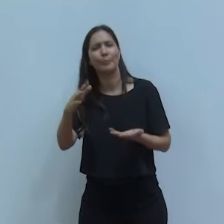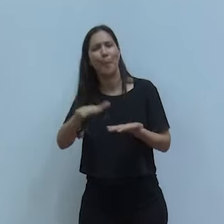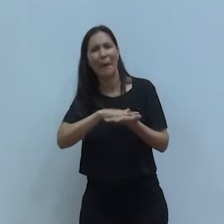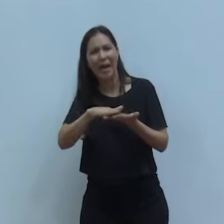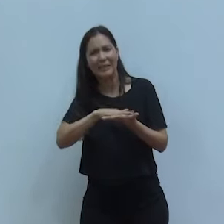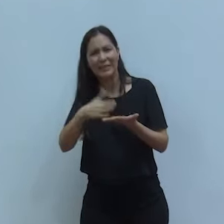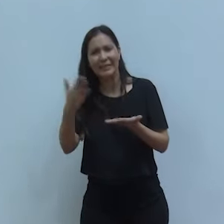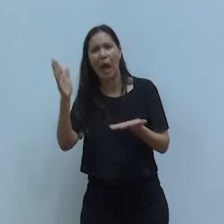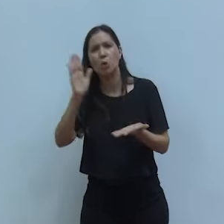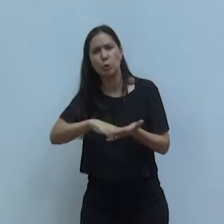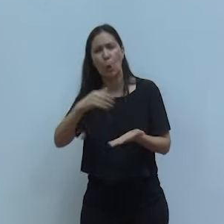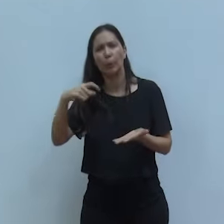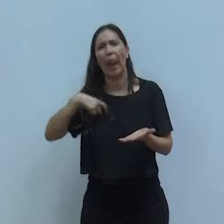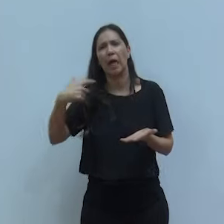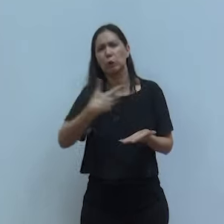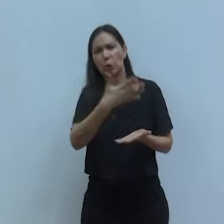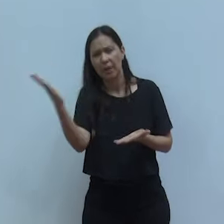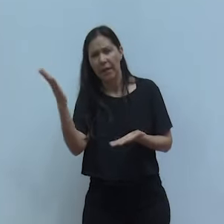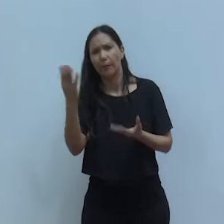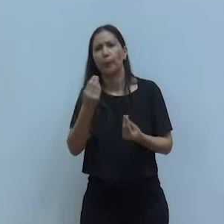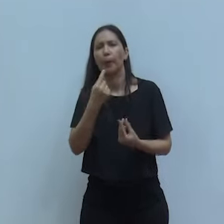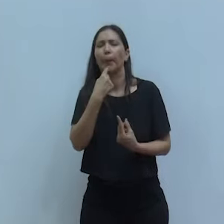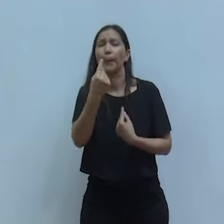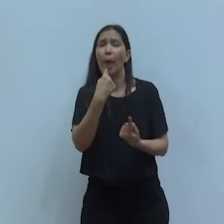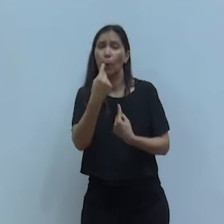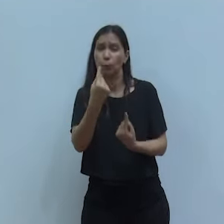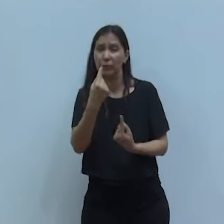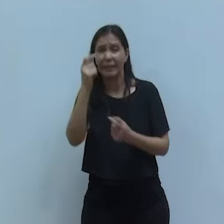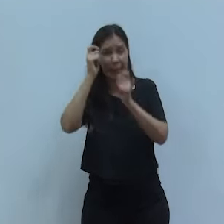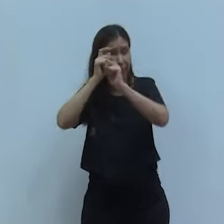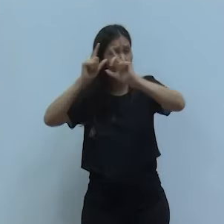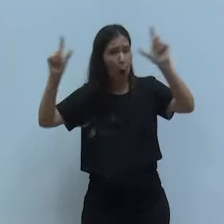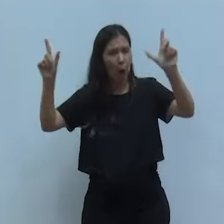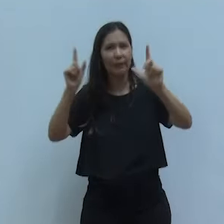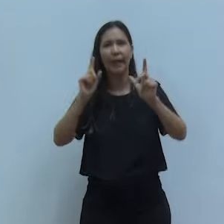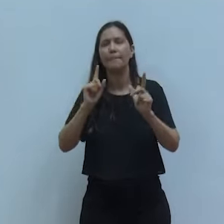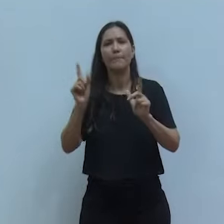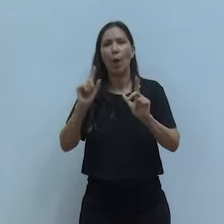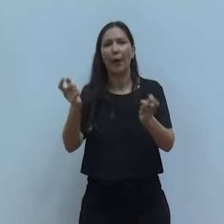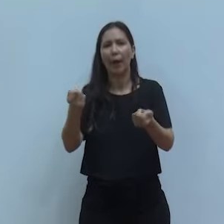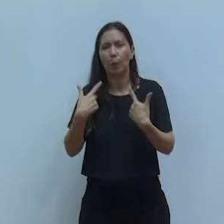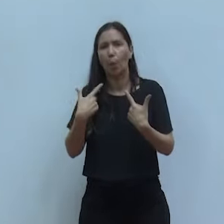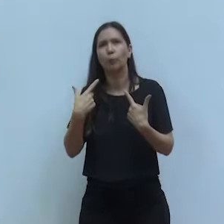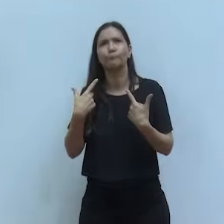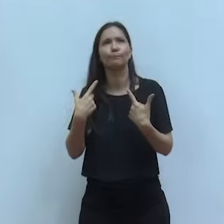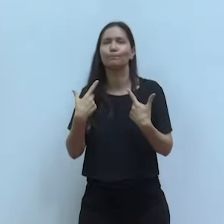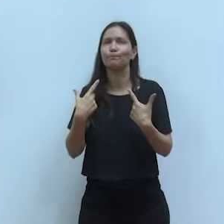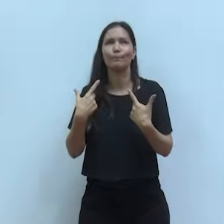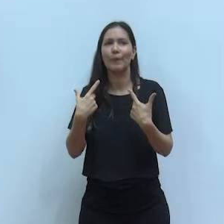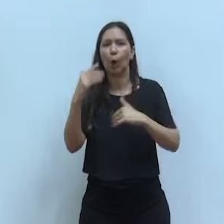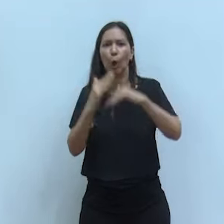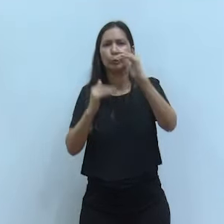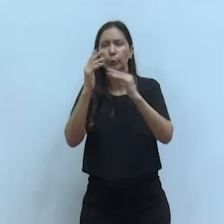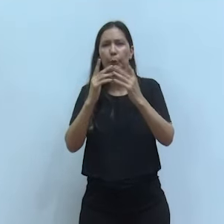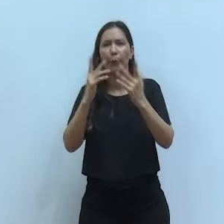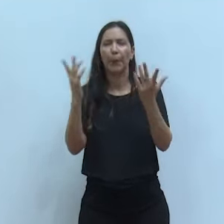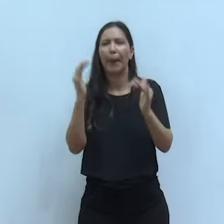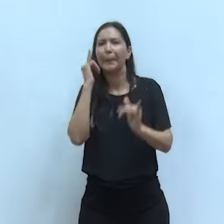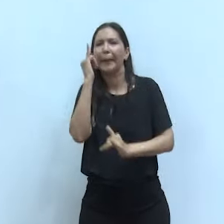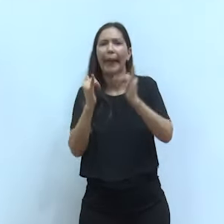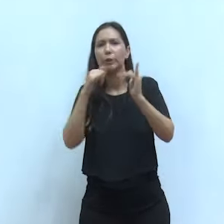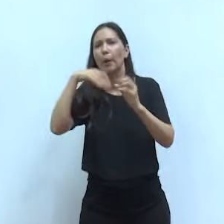Porque las preguntas ideológicas no permiten construir una explicación un poco más elaborada de o una aproximación más